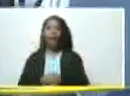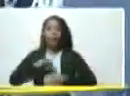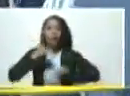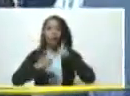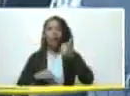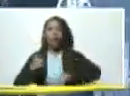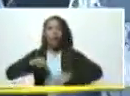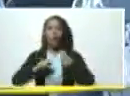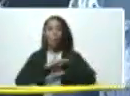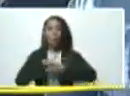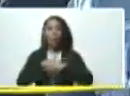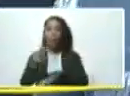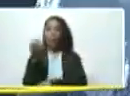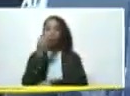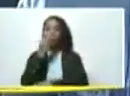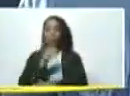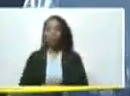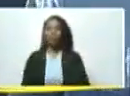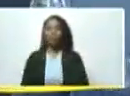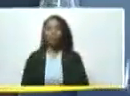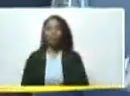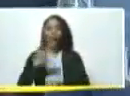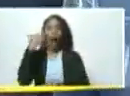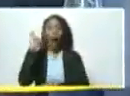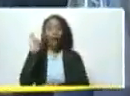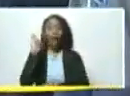del Ministerio de Alimentación tienen